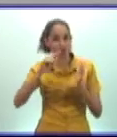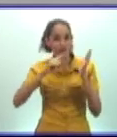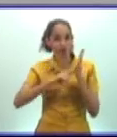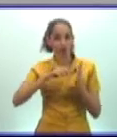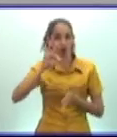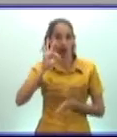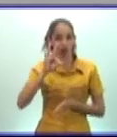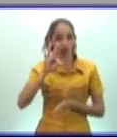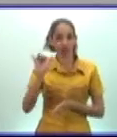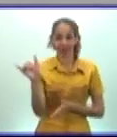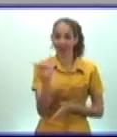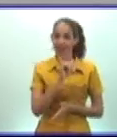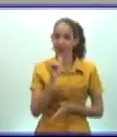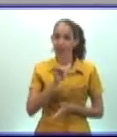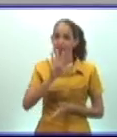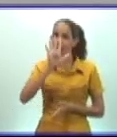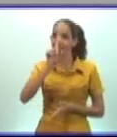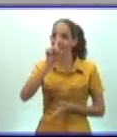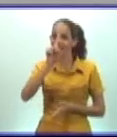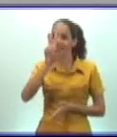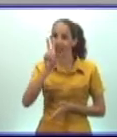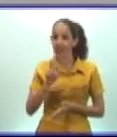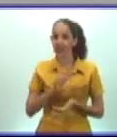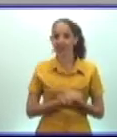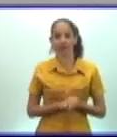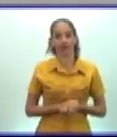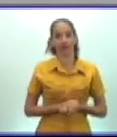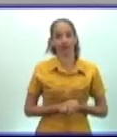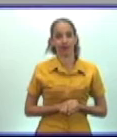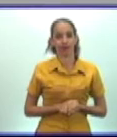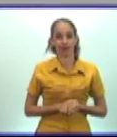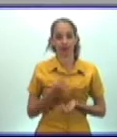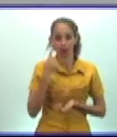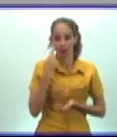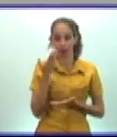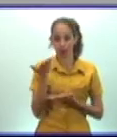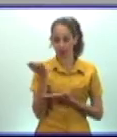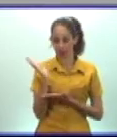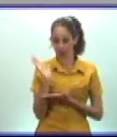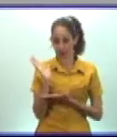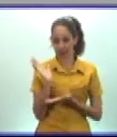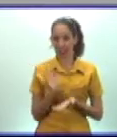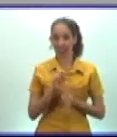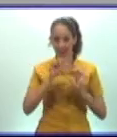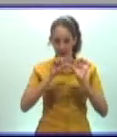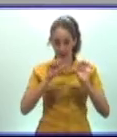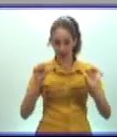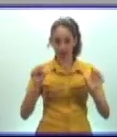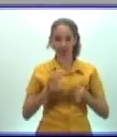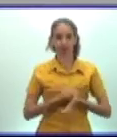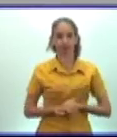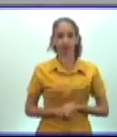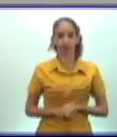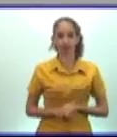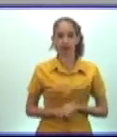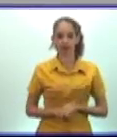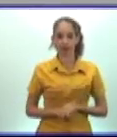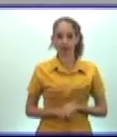de 512 es igual a 8. La raíz de 1 es igual a 1.